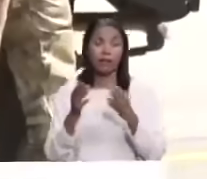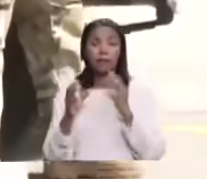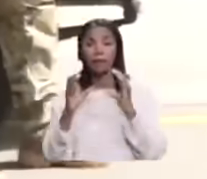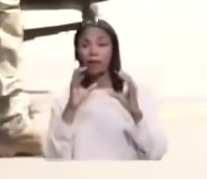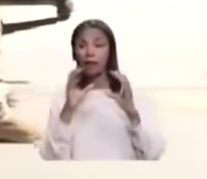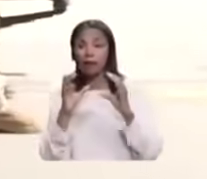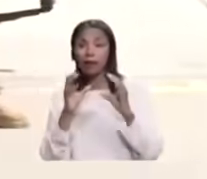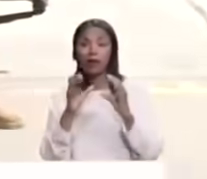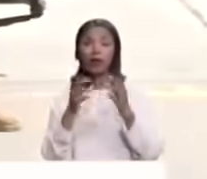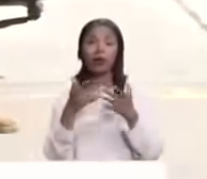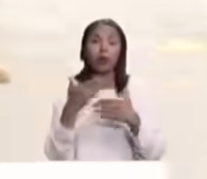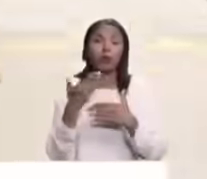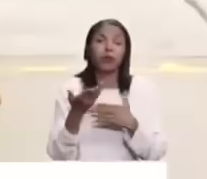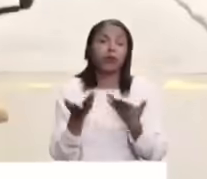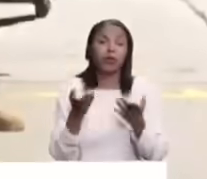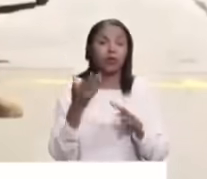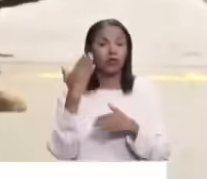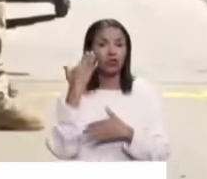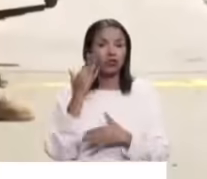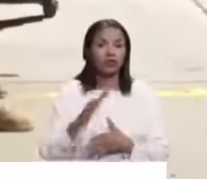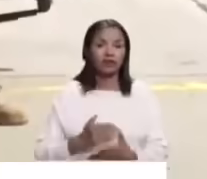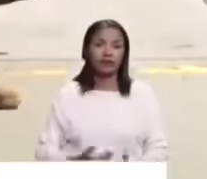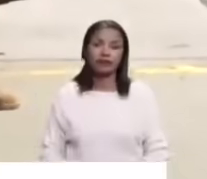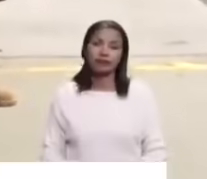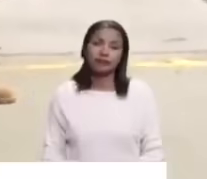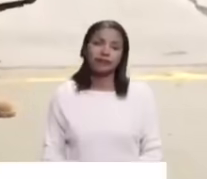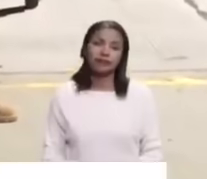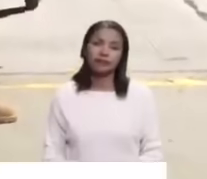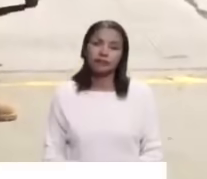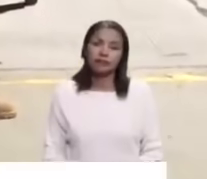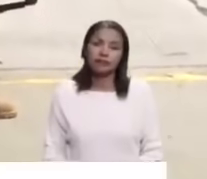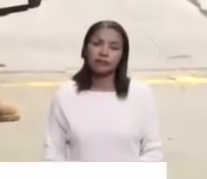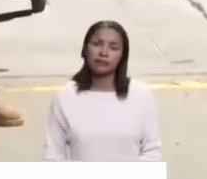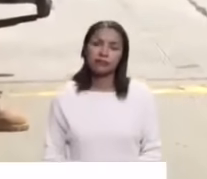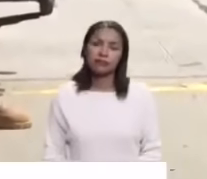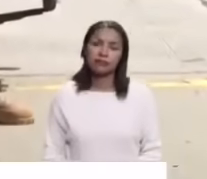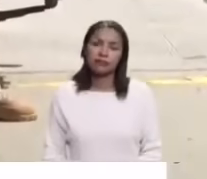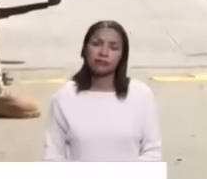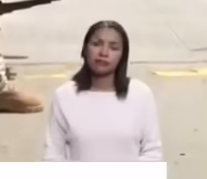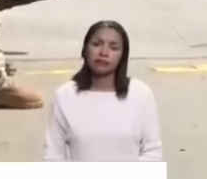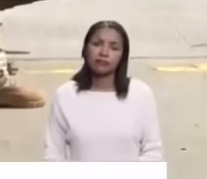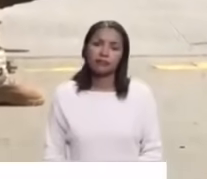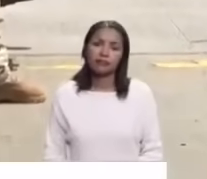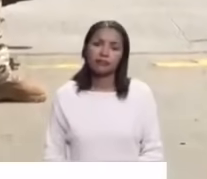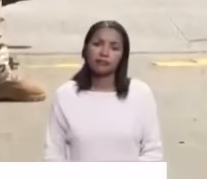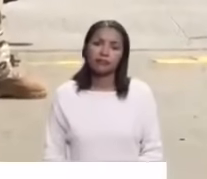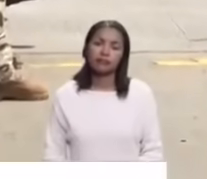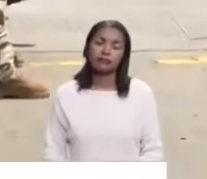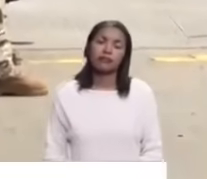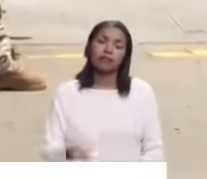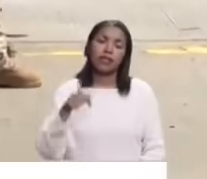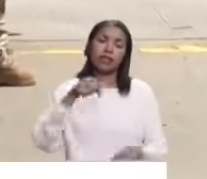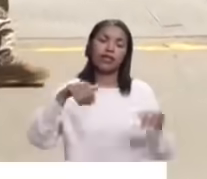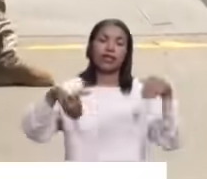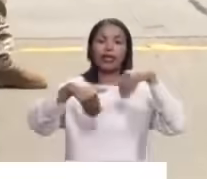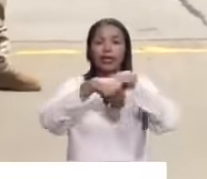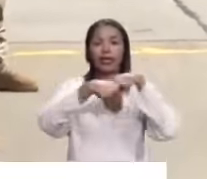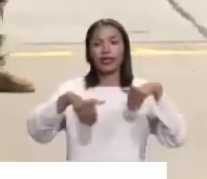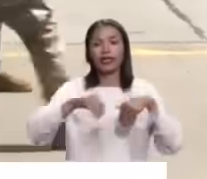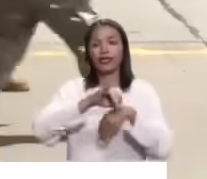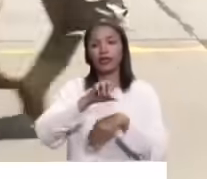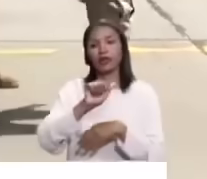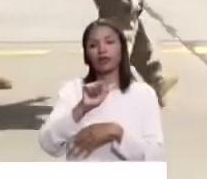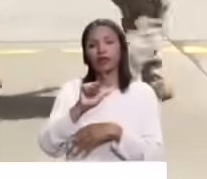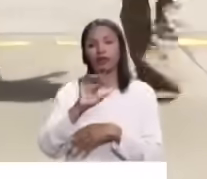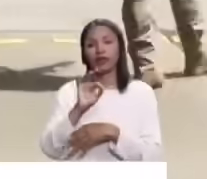una vez por todas, pues culminar este capítulo de esta situación que se ha dado parado acá en la vía Ricardo J. Alfaro.